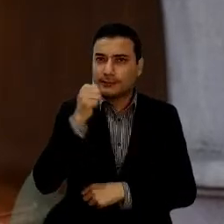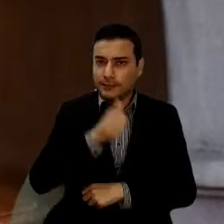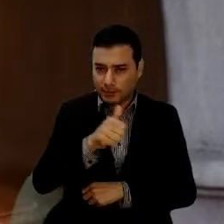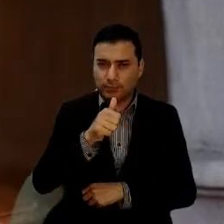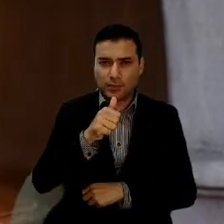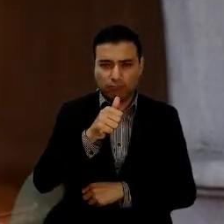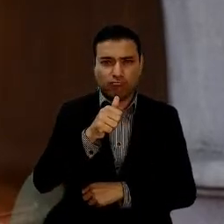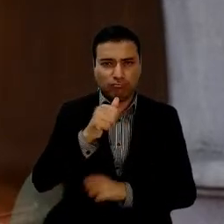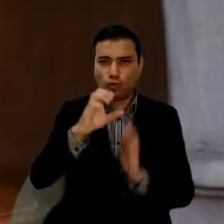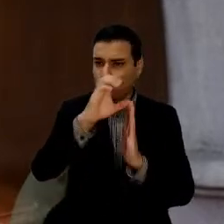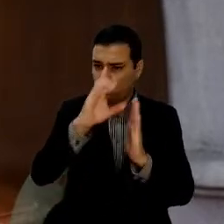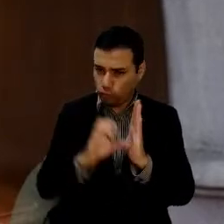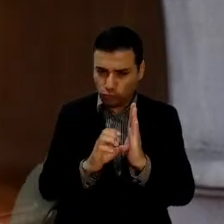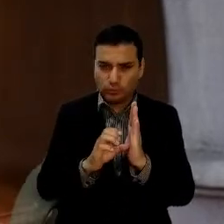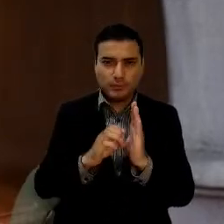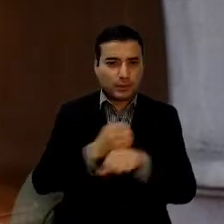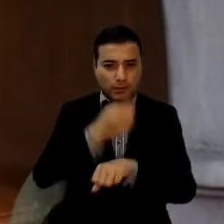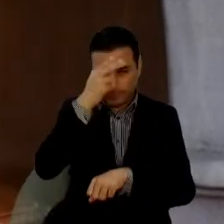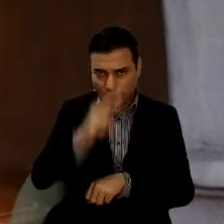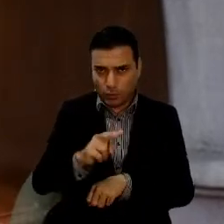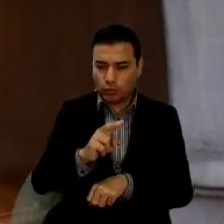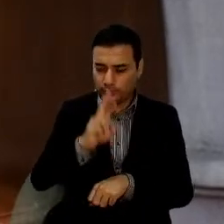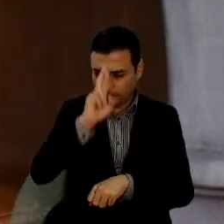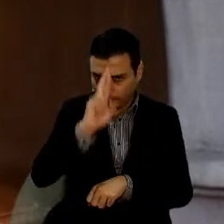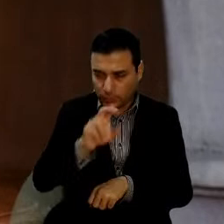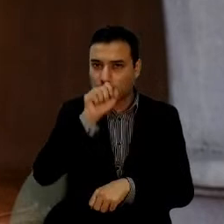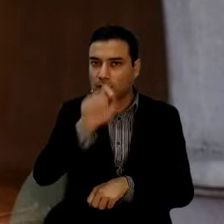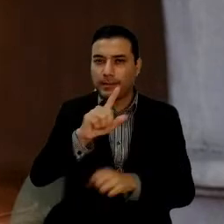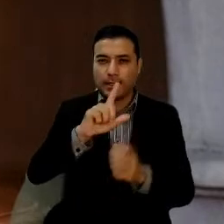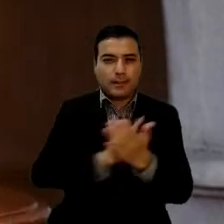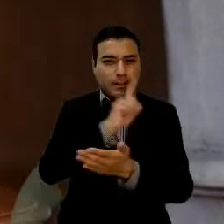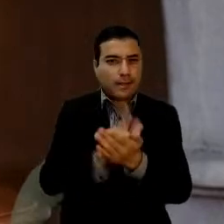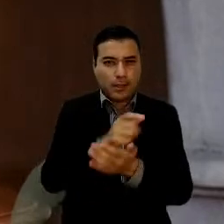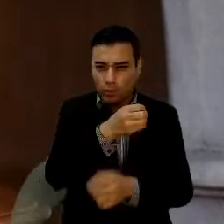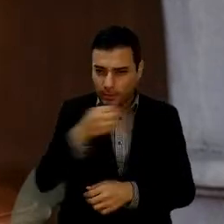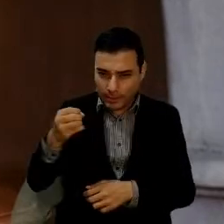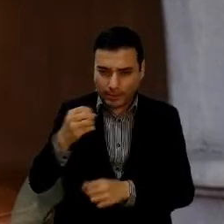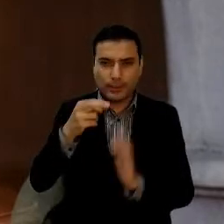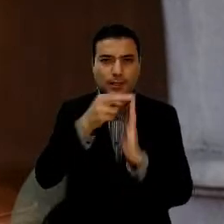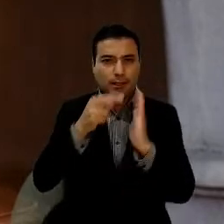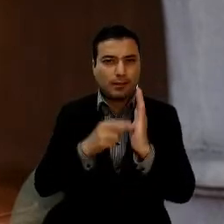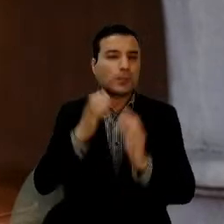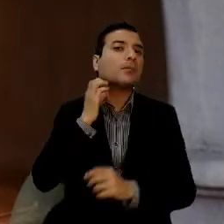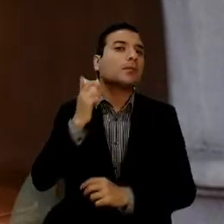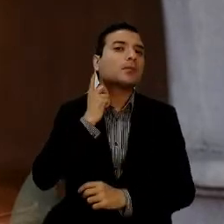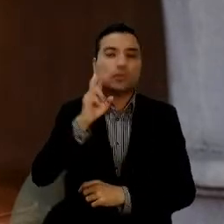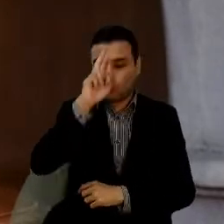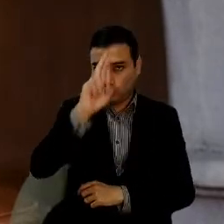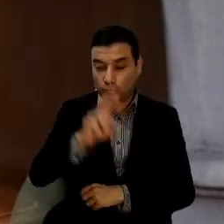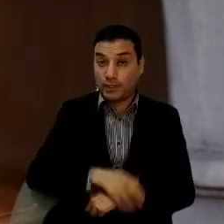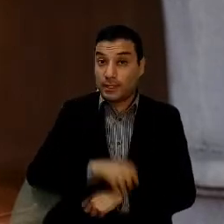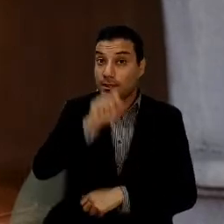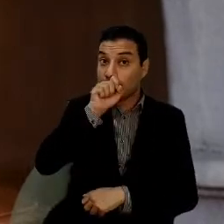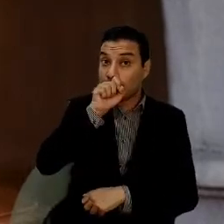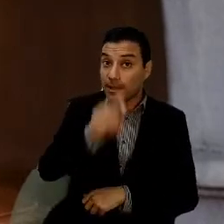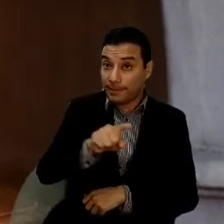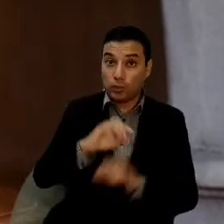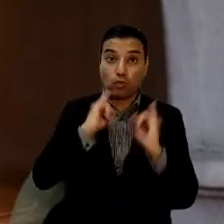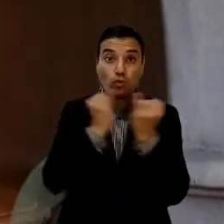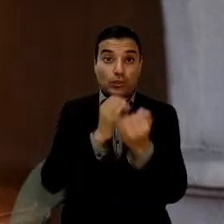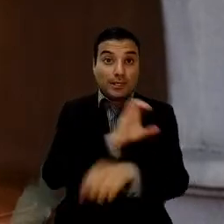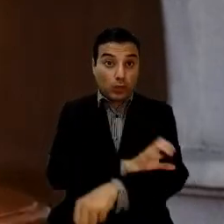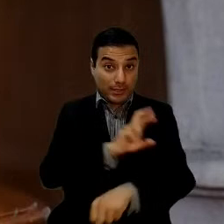Política del Estado y la Ley Orgánica y Reglamento del Poder Legislativo, así como guiarnos con los acuerdos de la Junta de